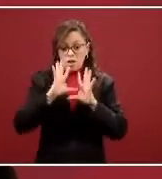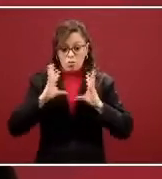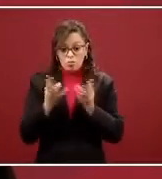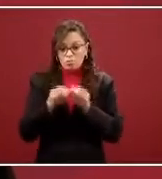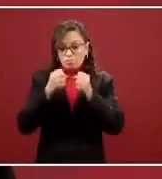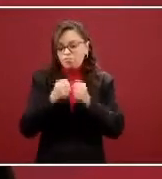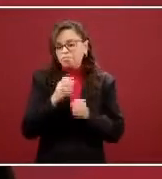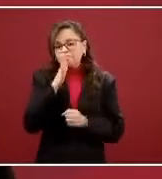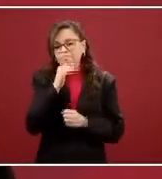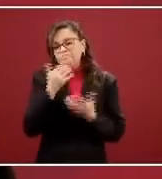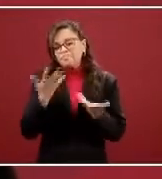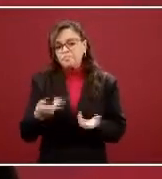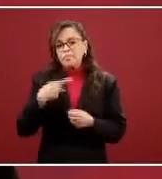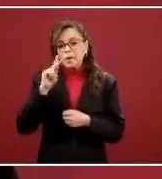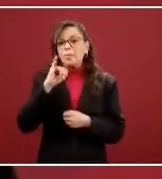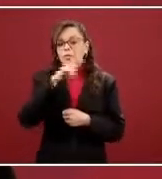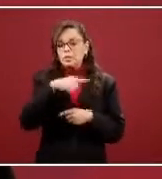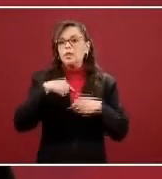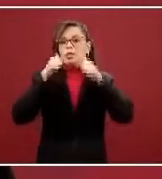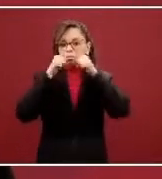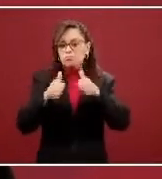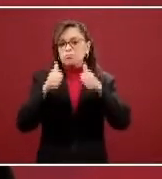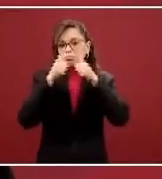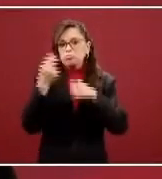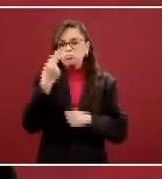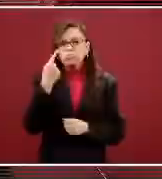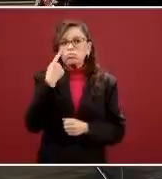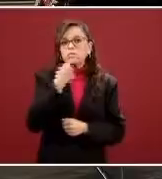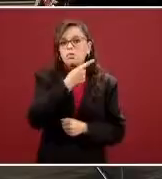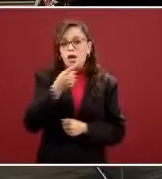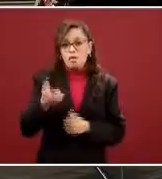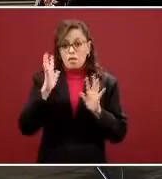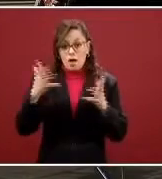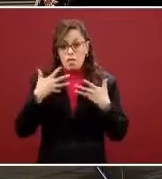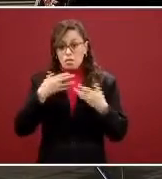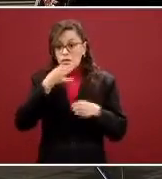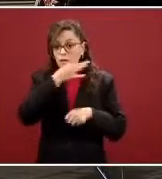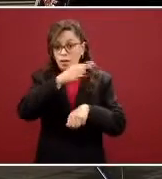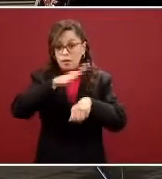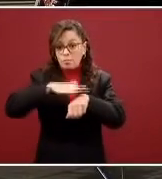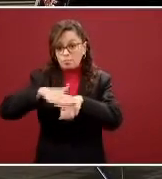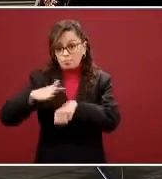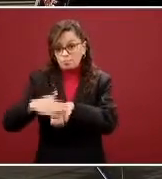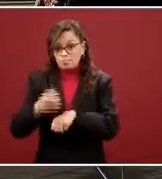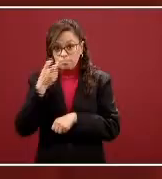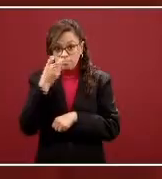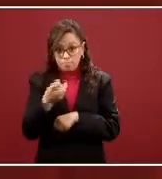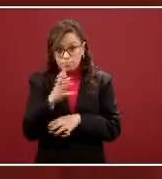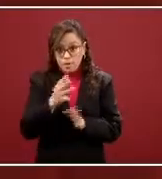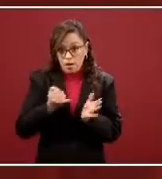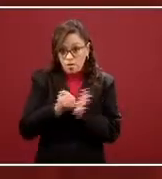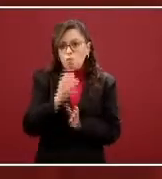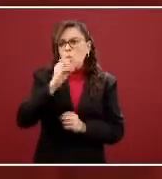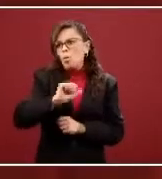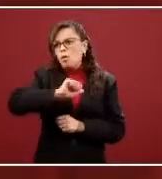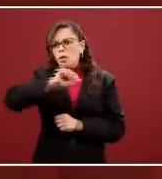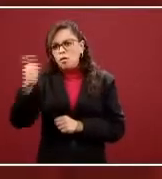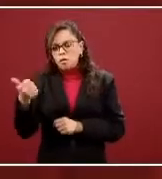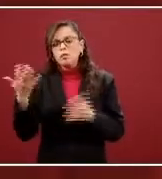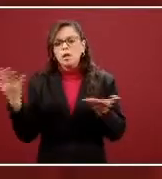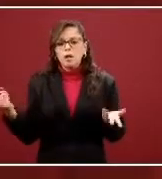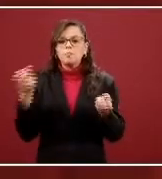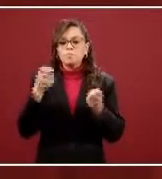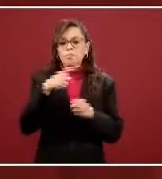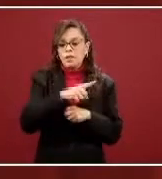siempre, lógicamente, muy atentos para, si en caso se da alguna instrucción de este tipo o de otro, lógicamente es un tema